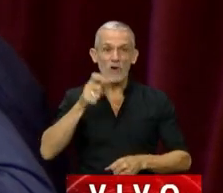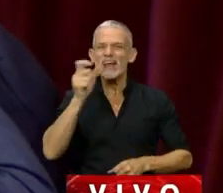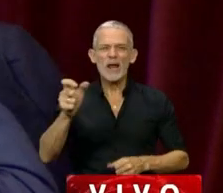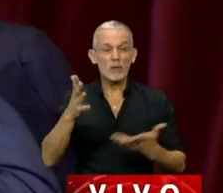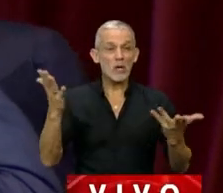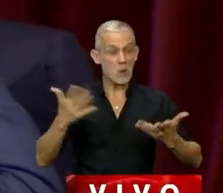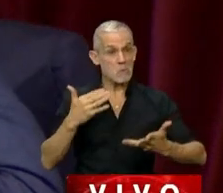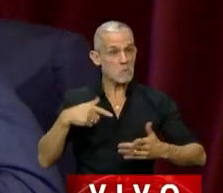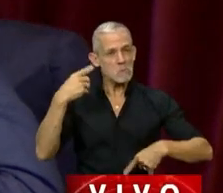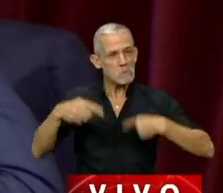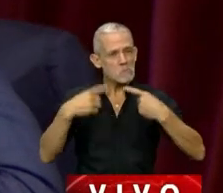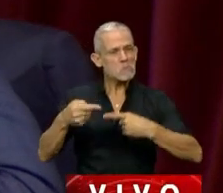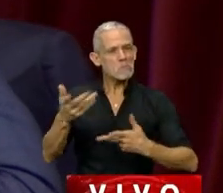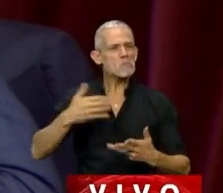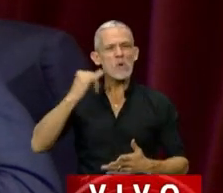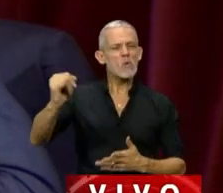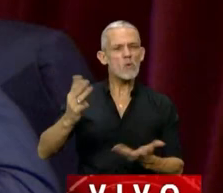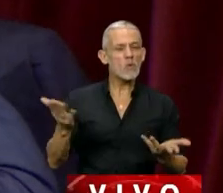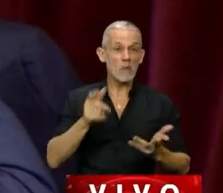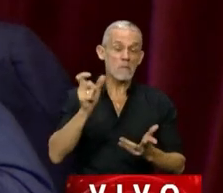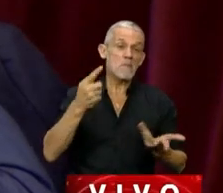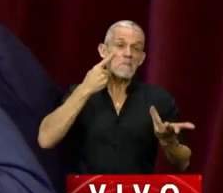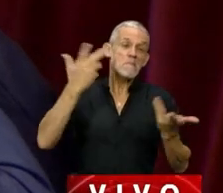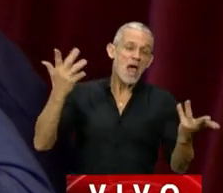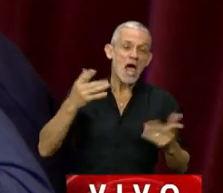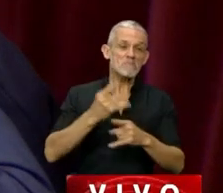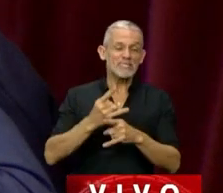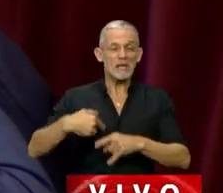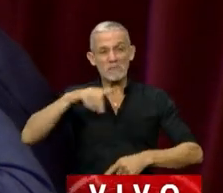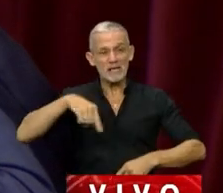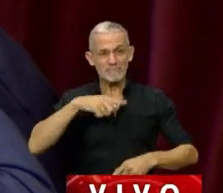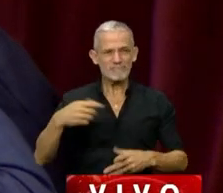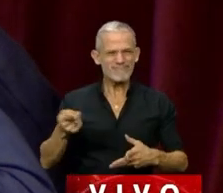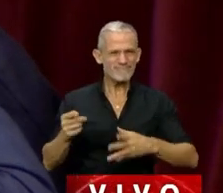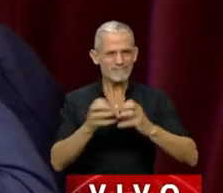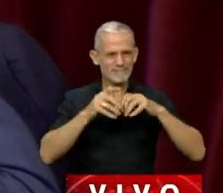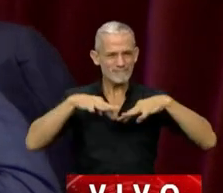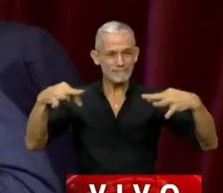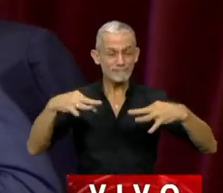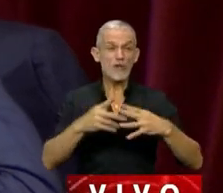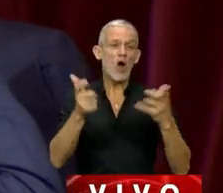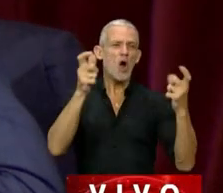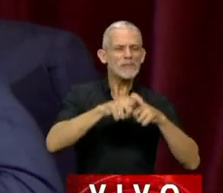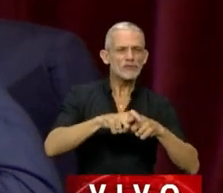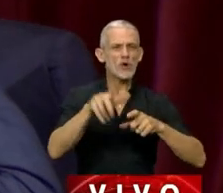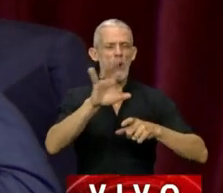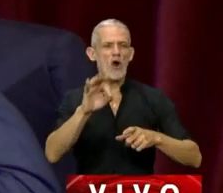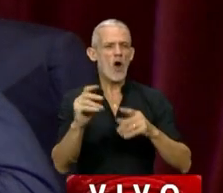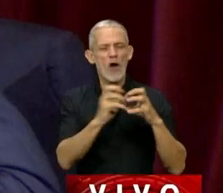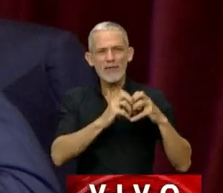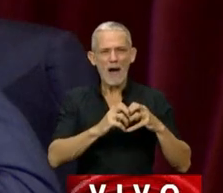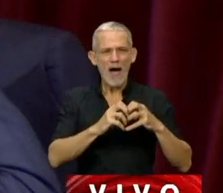generalmente viene siendo la de, y mirá, siempre que estamos en una comisión, que estamos en un